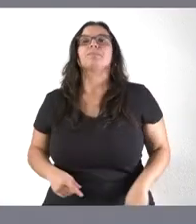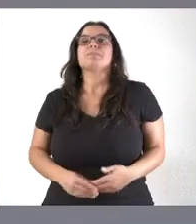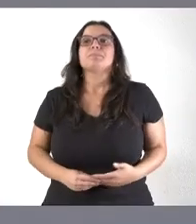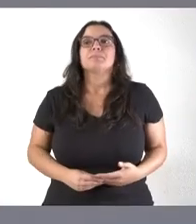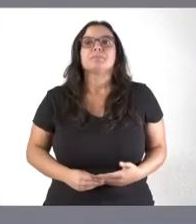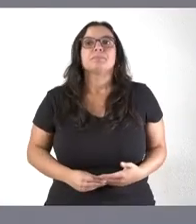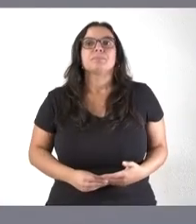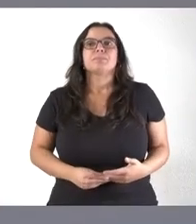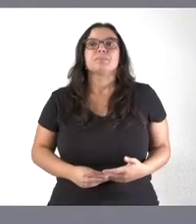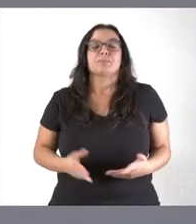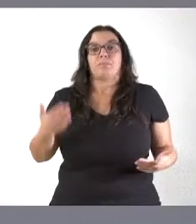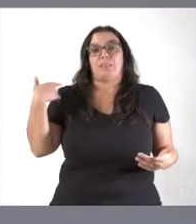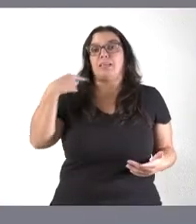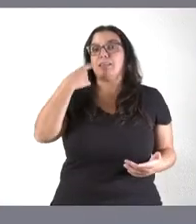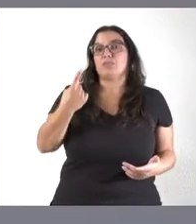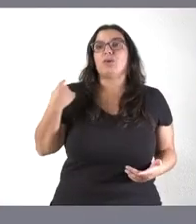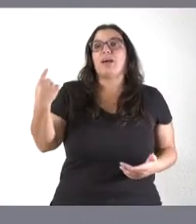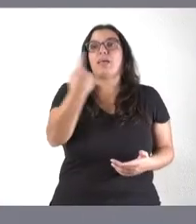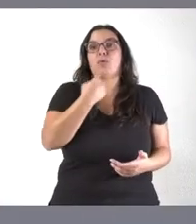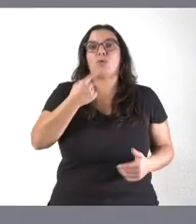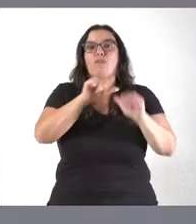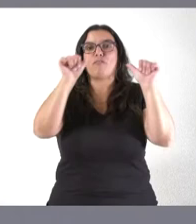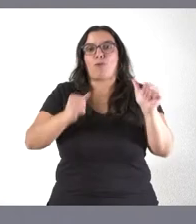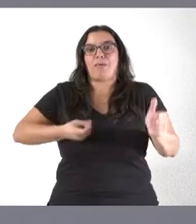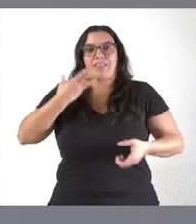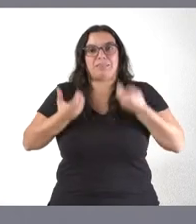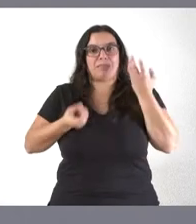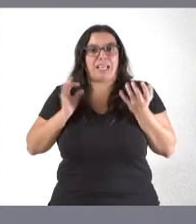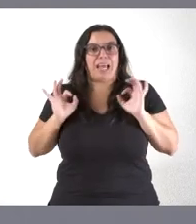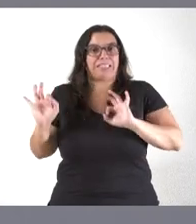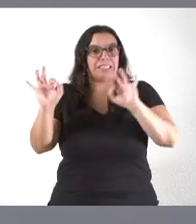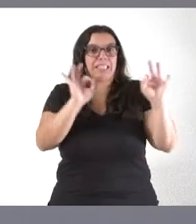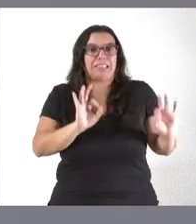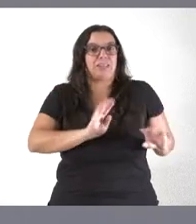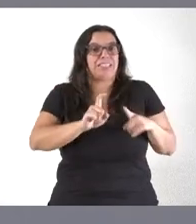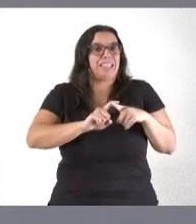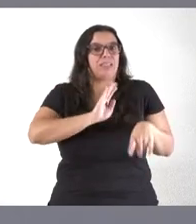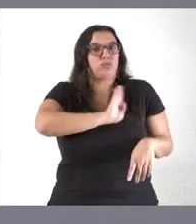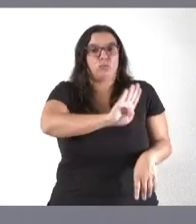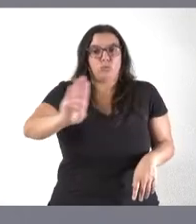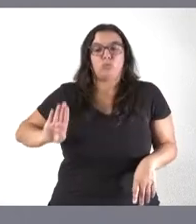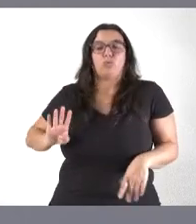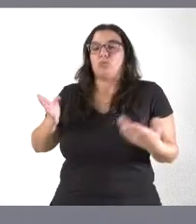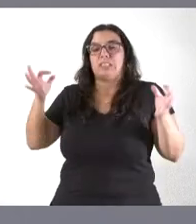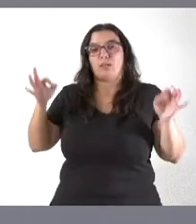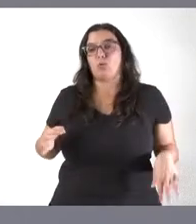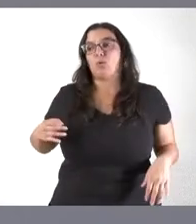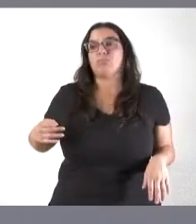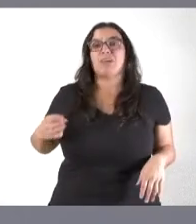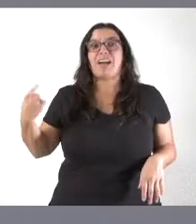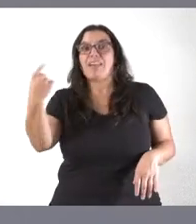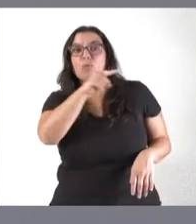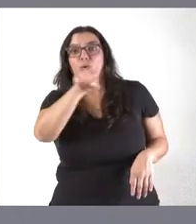usted comprenderéis lo he dicho antes cada uno tenemos nuestra forma de expresarnos Y seguramente cualquiera de los que estamos en esta sala expresaría